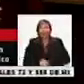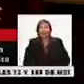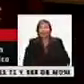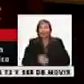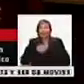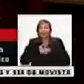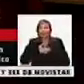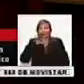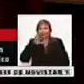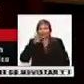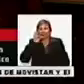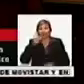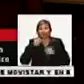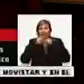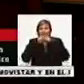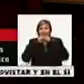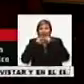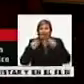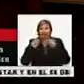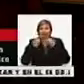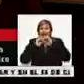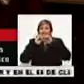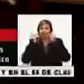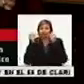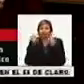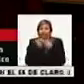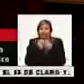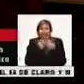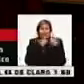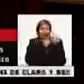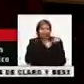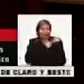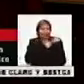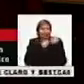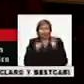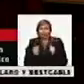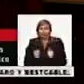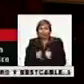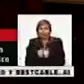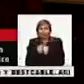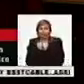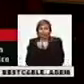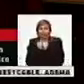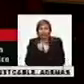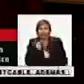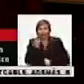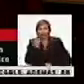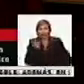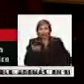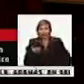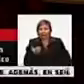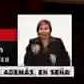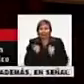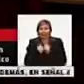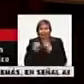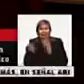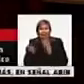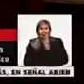fui elegido secretario de organización y tuve la misión de acompañar a Víctor Raúl, de invitarlo, y él estuvo